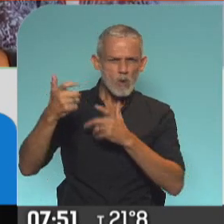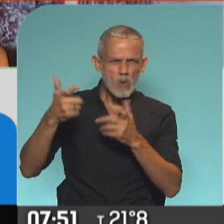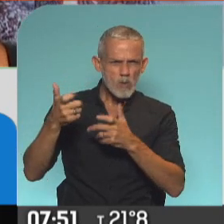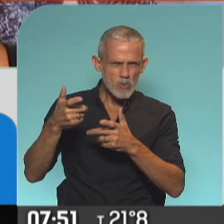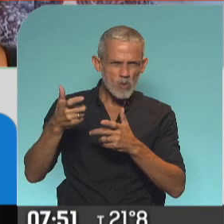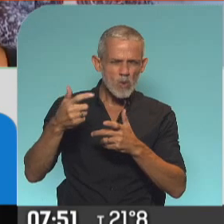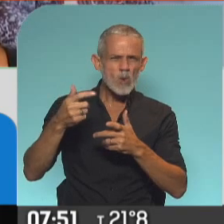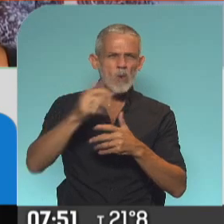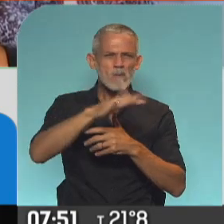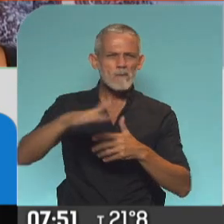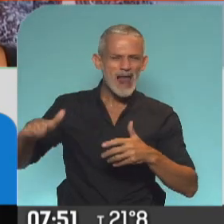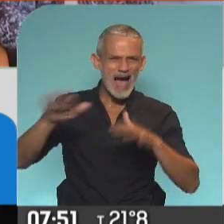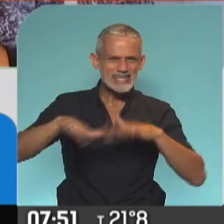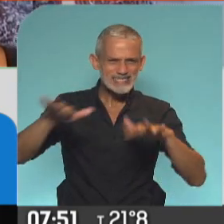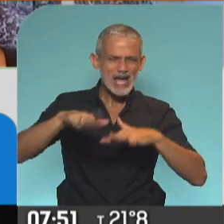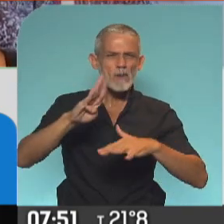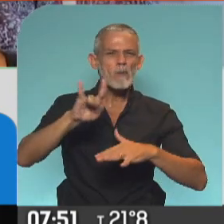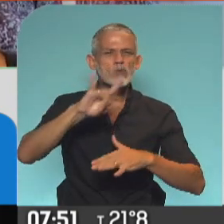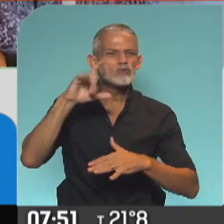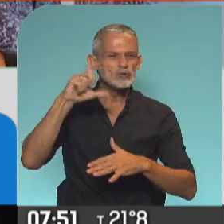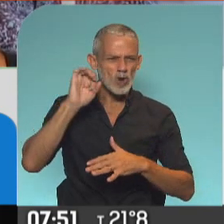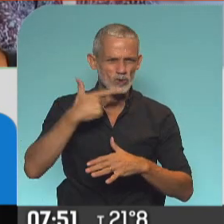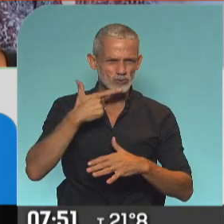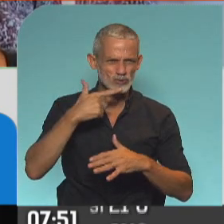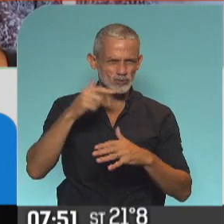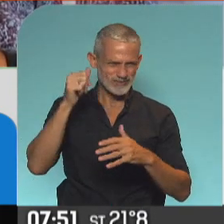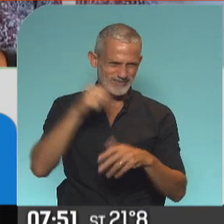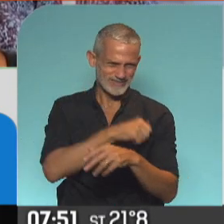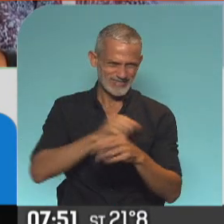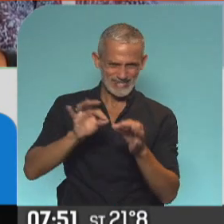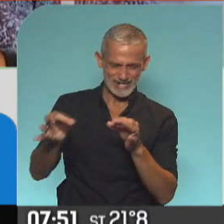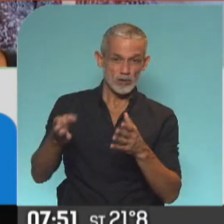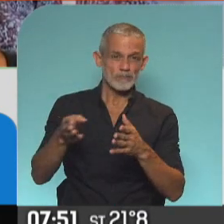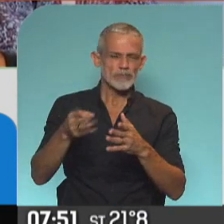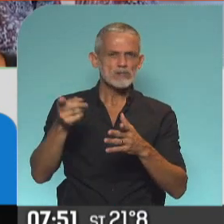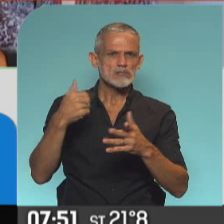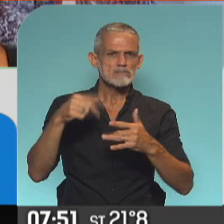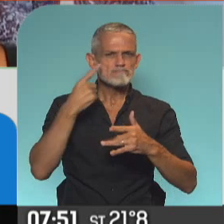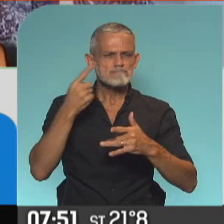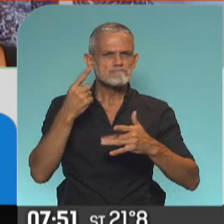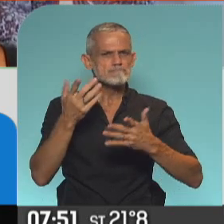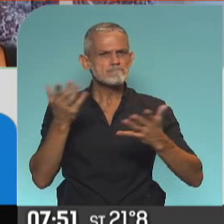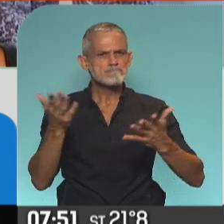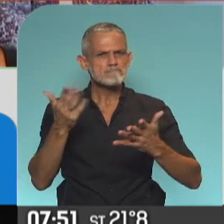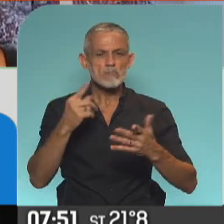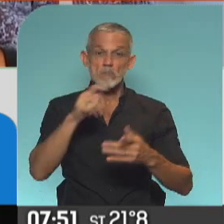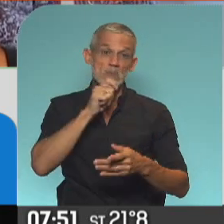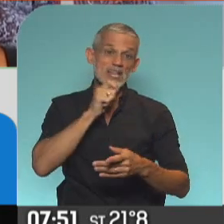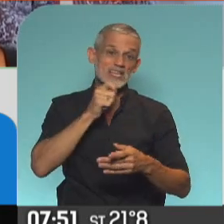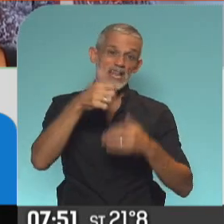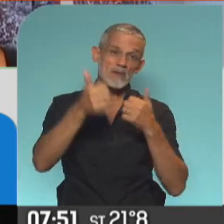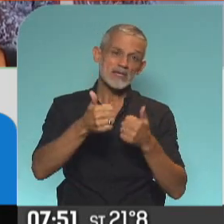Búzios. Y, en fin, cuando vi que una entrevistadora le